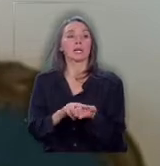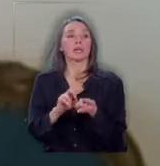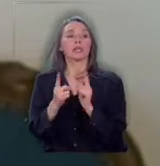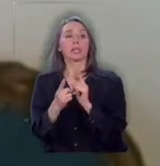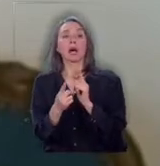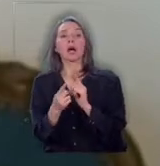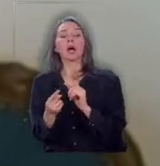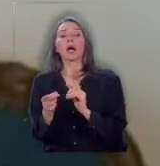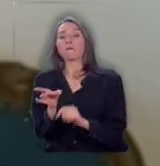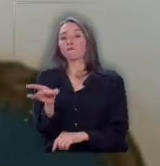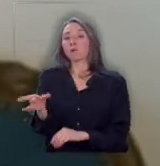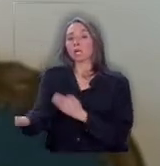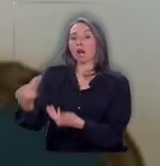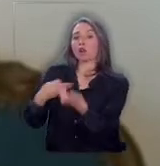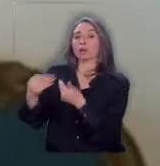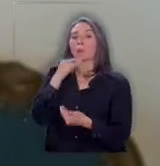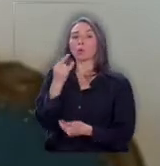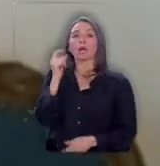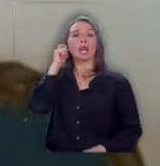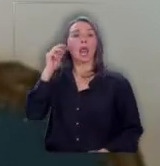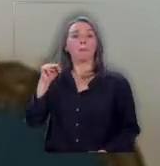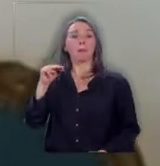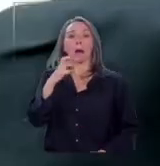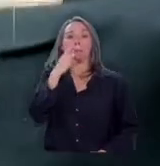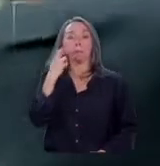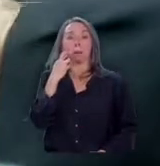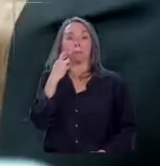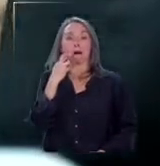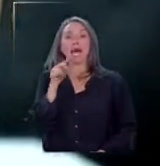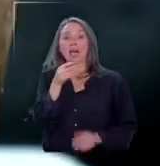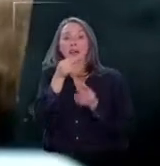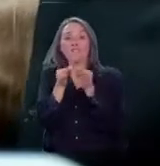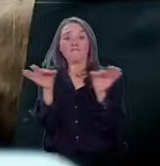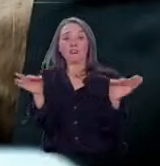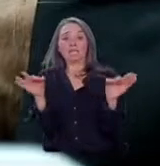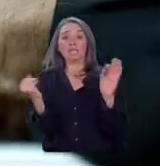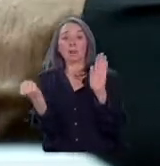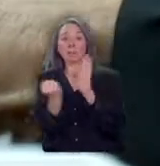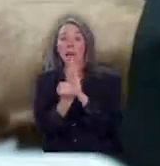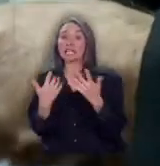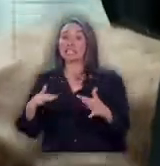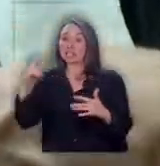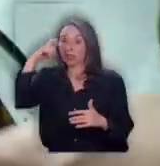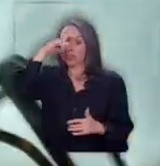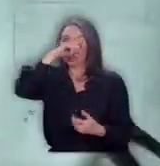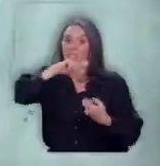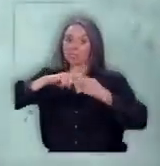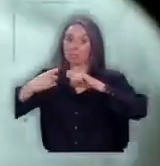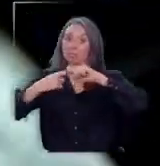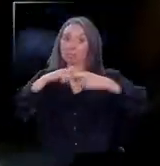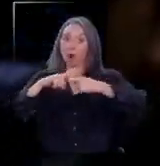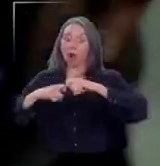sobre una demanda urgente que tienen las madres y los padres hoy día fue la frase que marcó un ya complicado y polémico debate en el senado